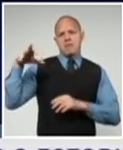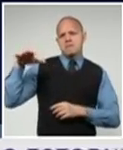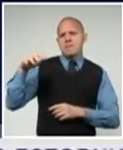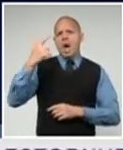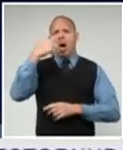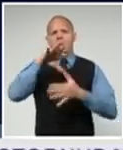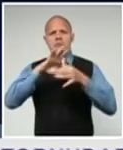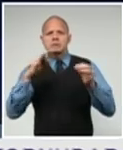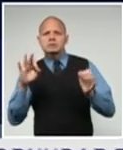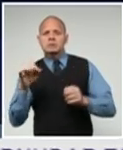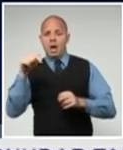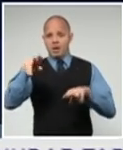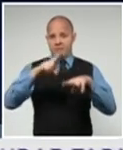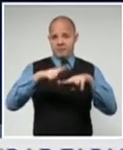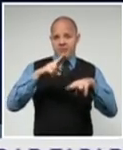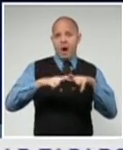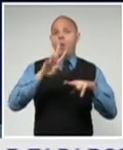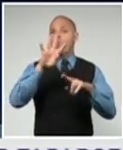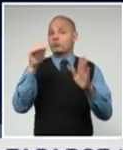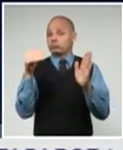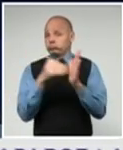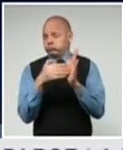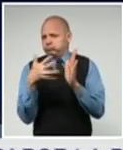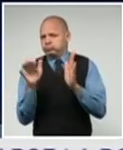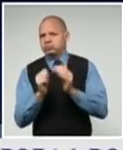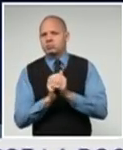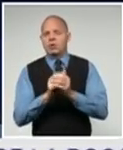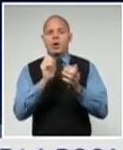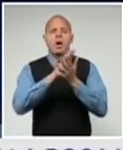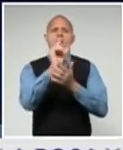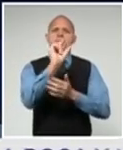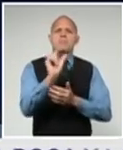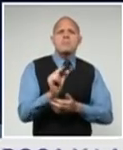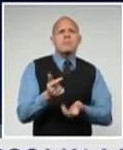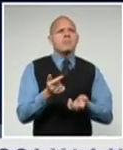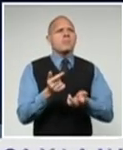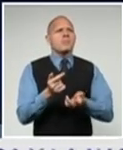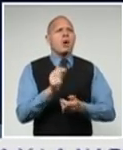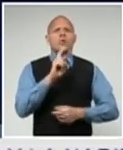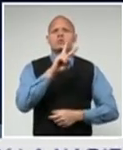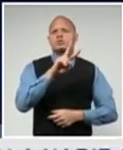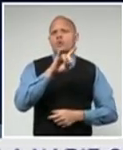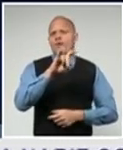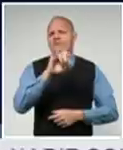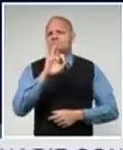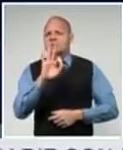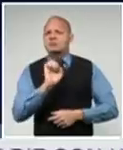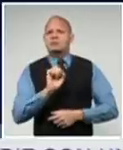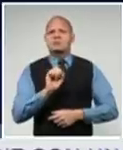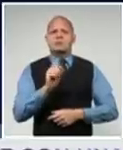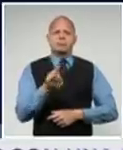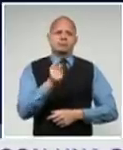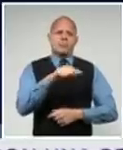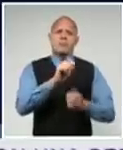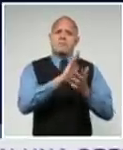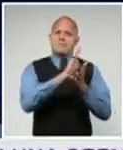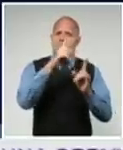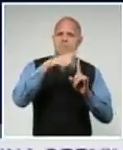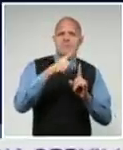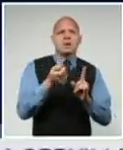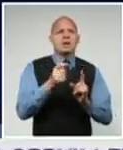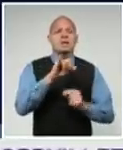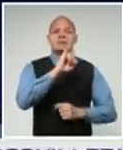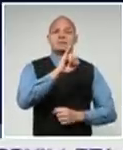3.430, de Mayabeque 293, de Matanzas 671, de